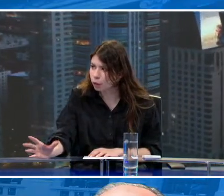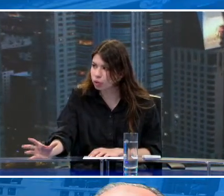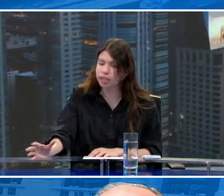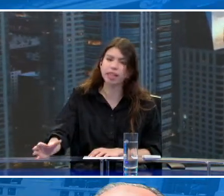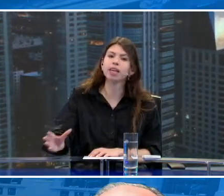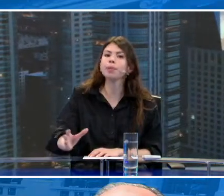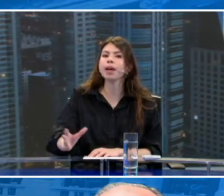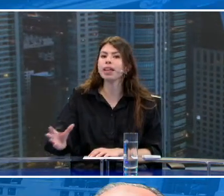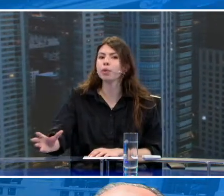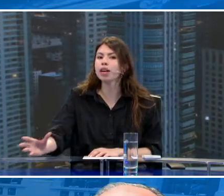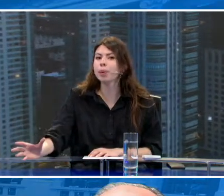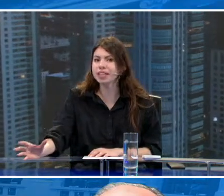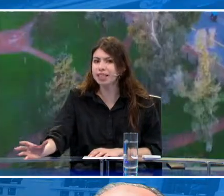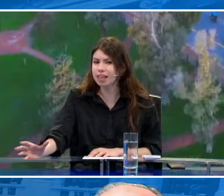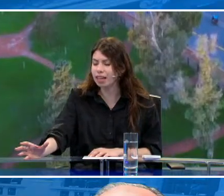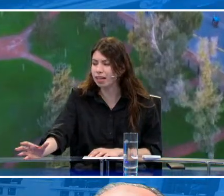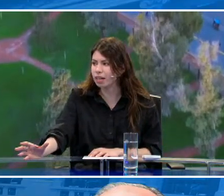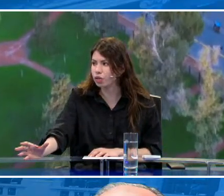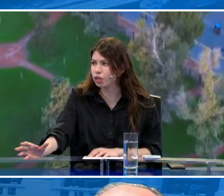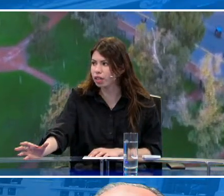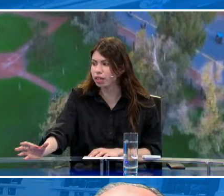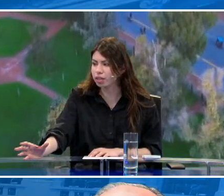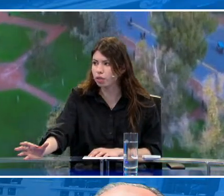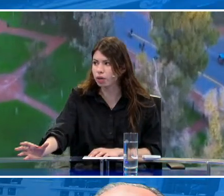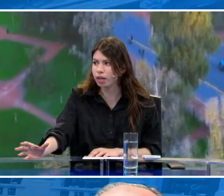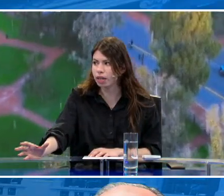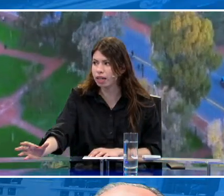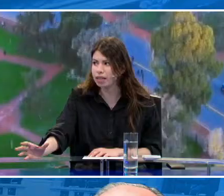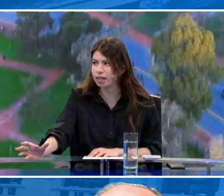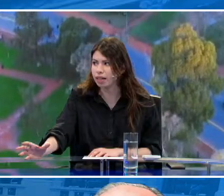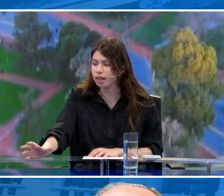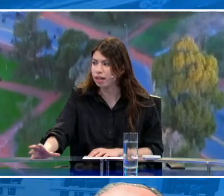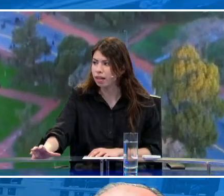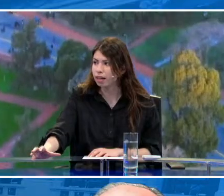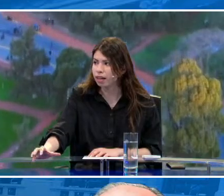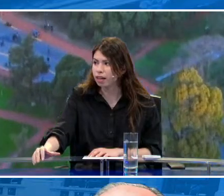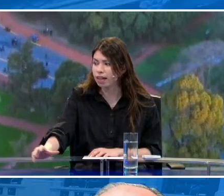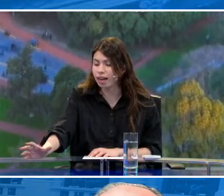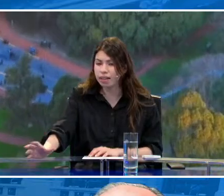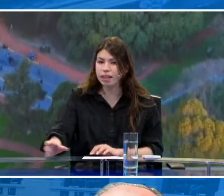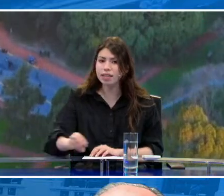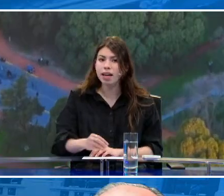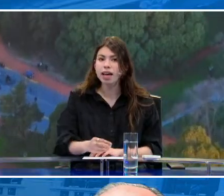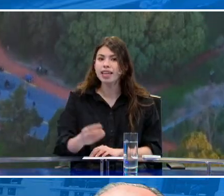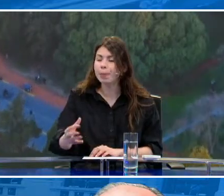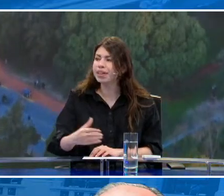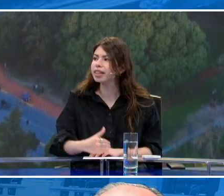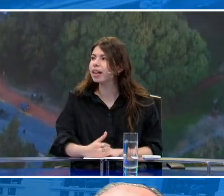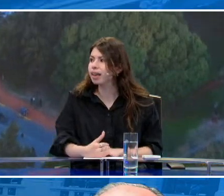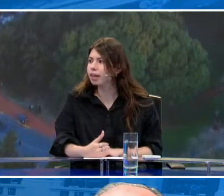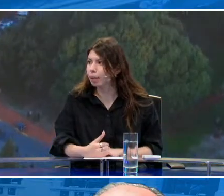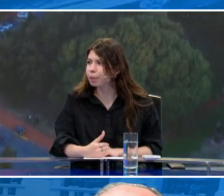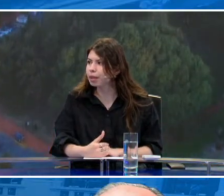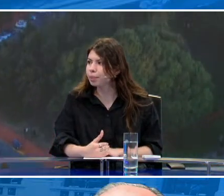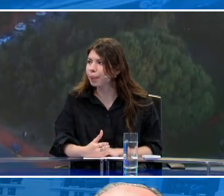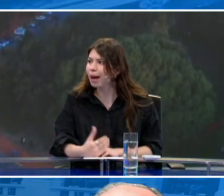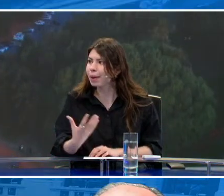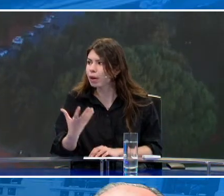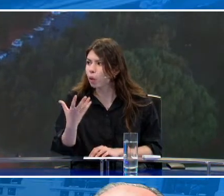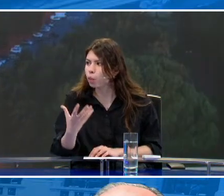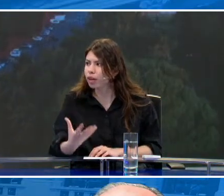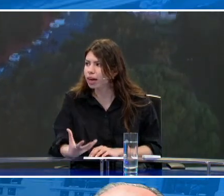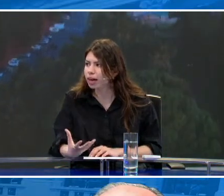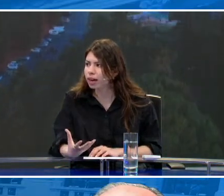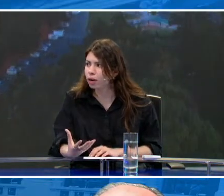la justicia, cuáles van a ser las declaraciones del ex titular de la agencia del Andis, y a partir de ahí también va a